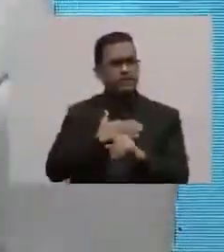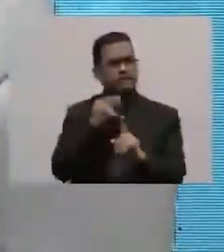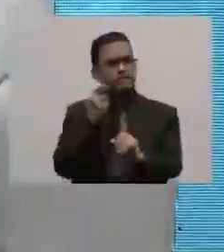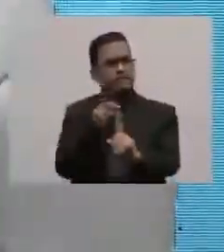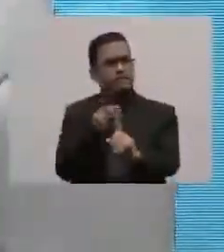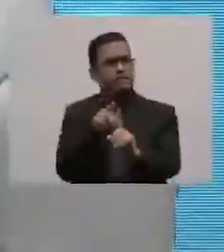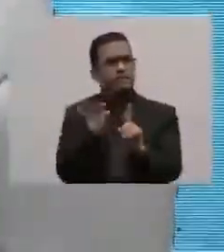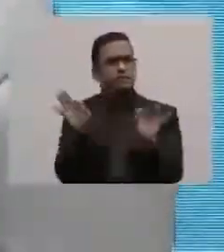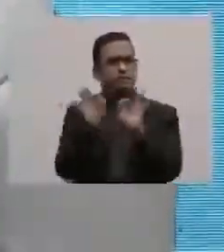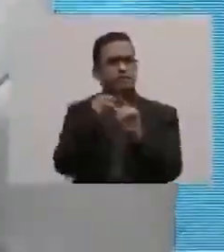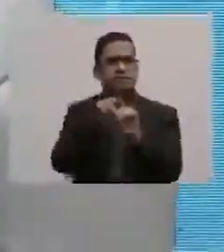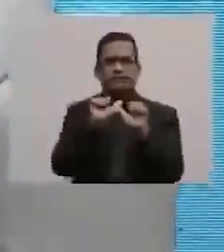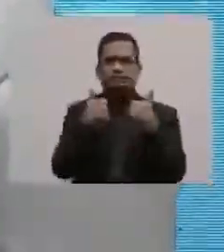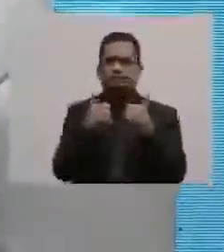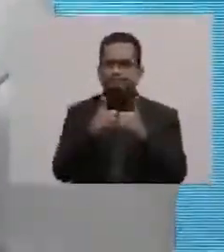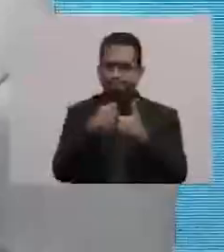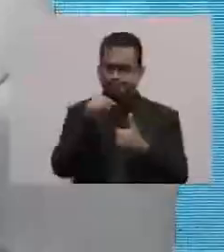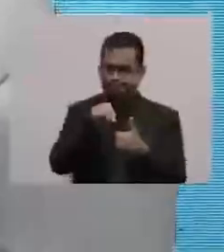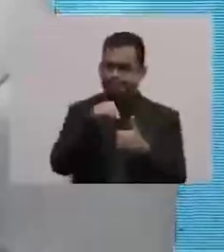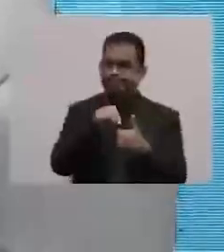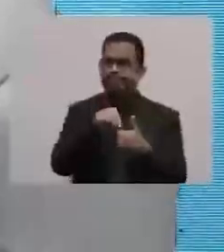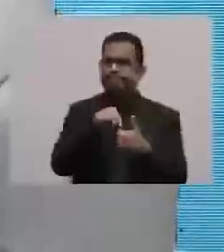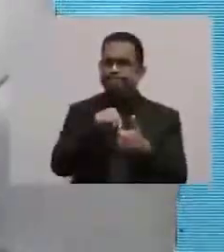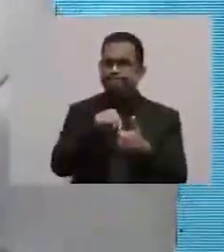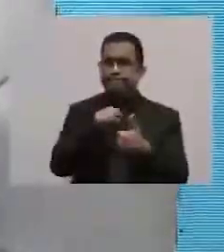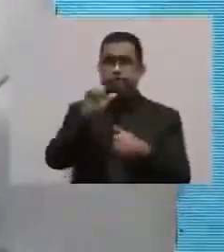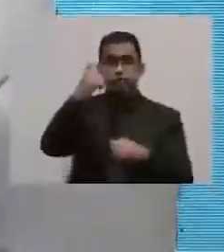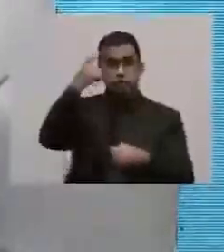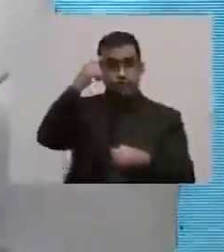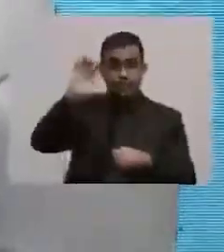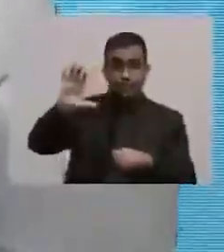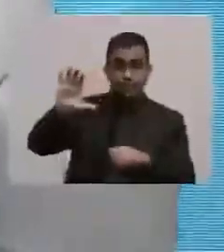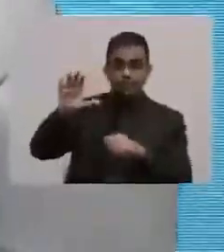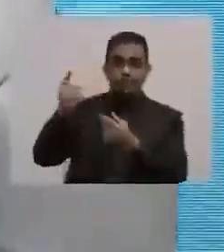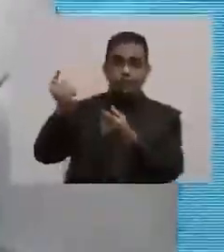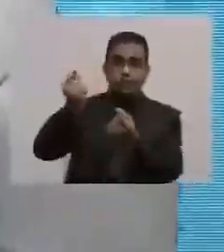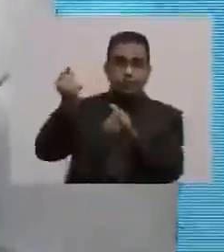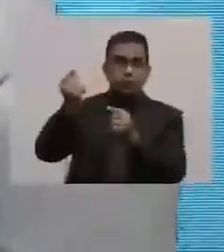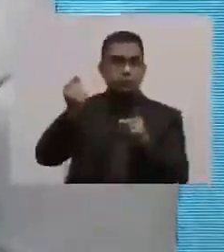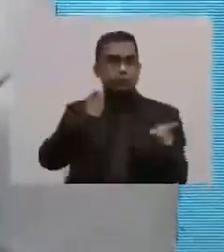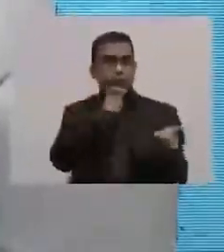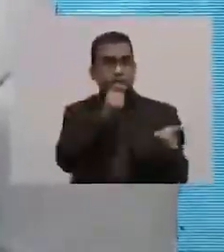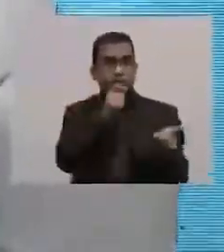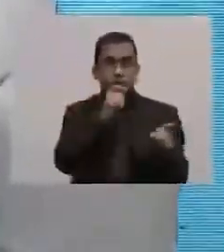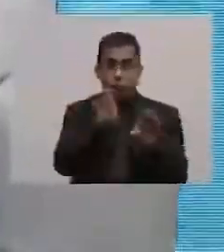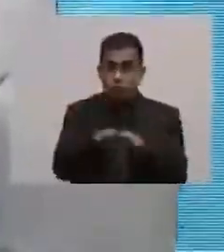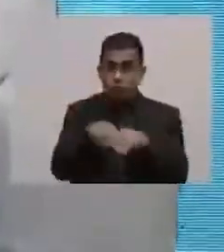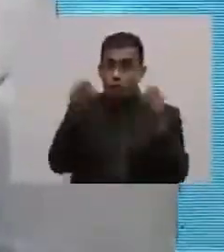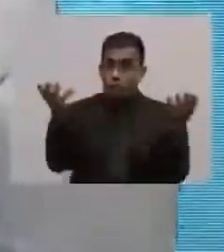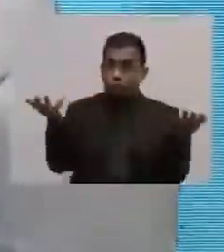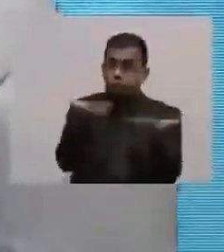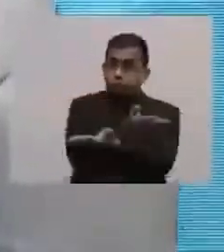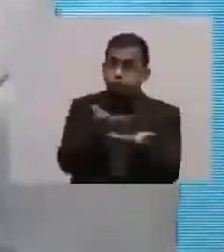uno de los desafíos que tiene el país. Yo hacía una verificación en